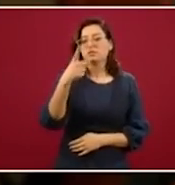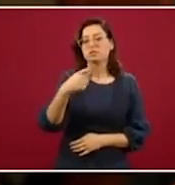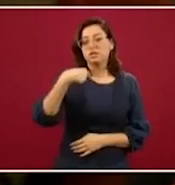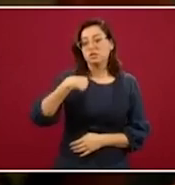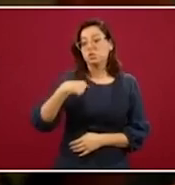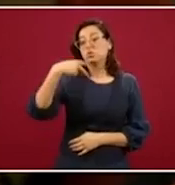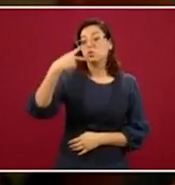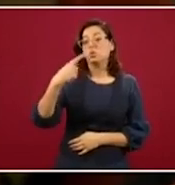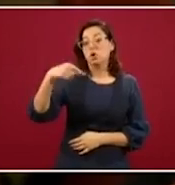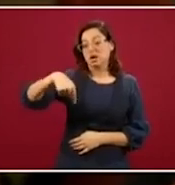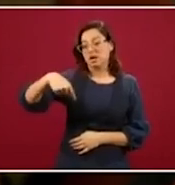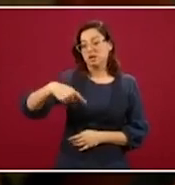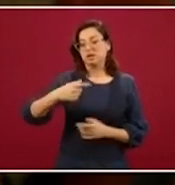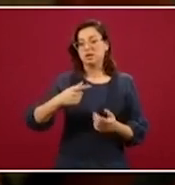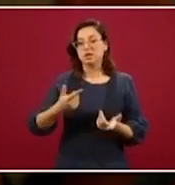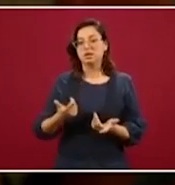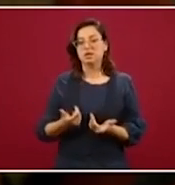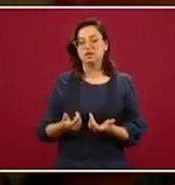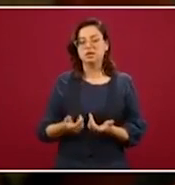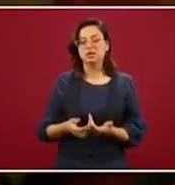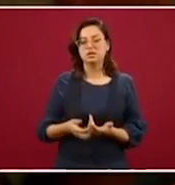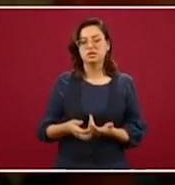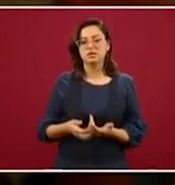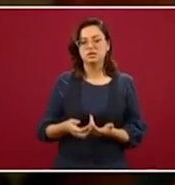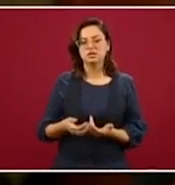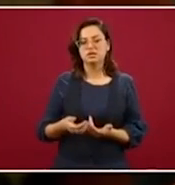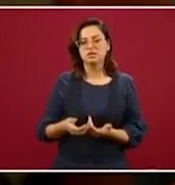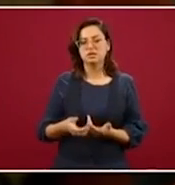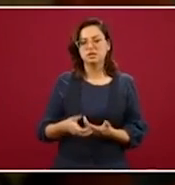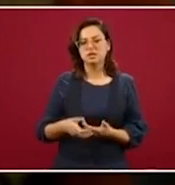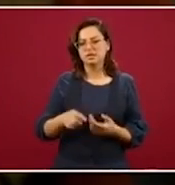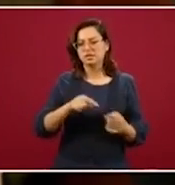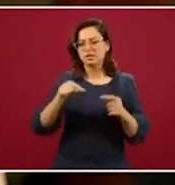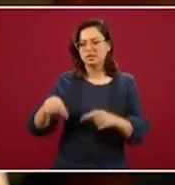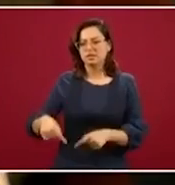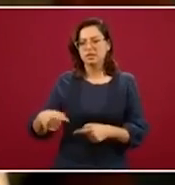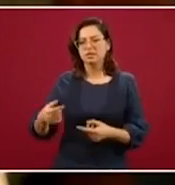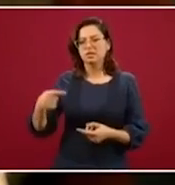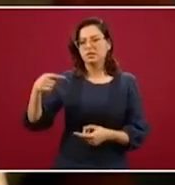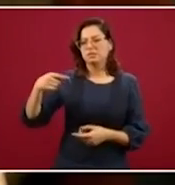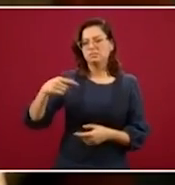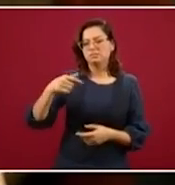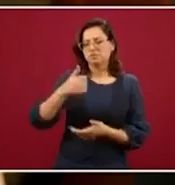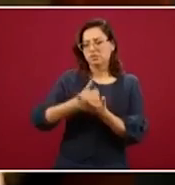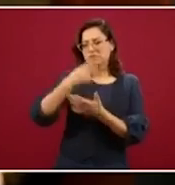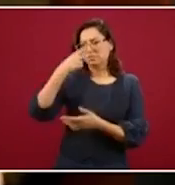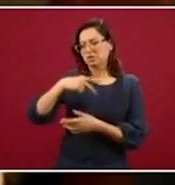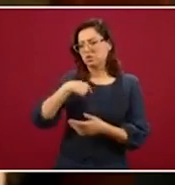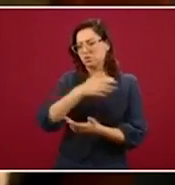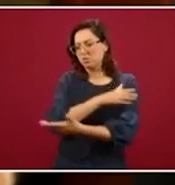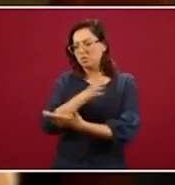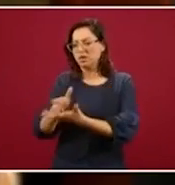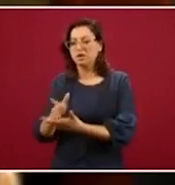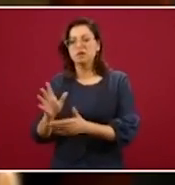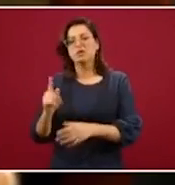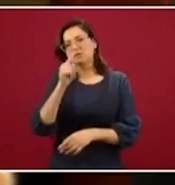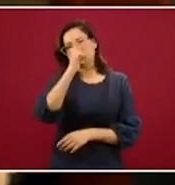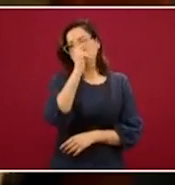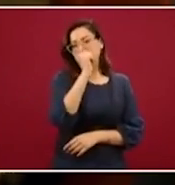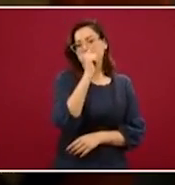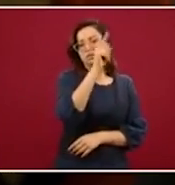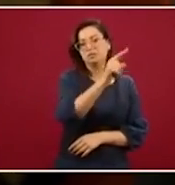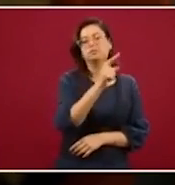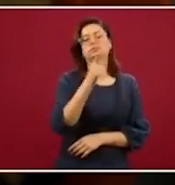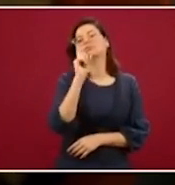México estuve en Villa de Ceris, que es un pueblo conurbado de la ciudad de Hermosillo, y por ahí las señoras que se dedican a la fabricación